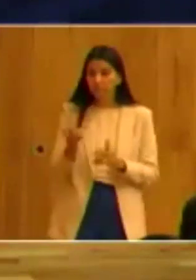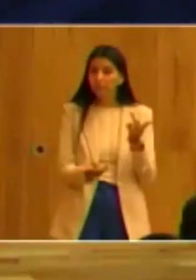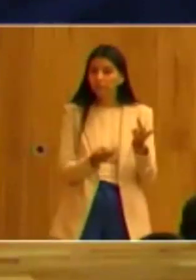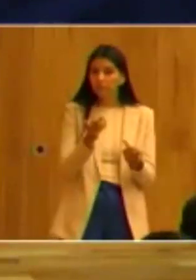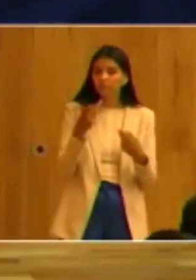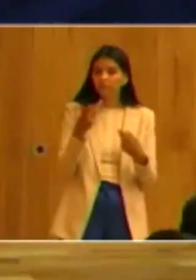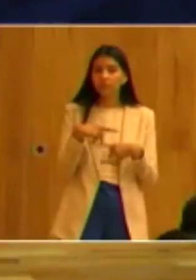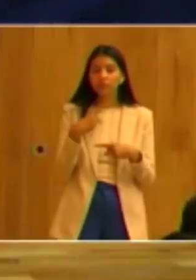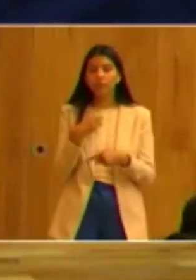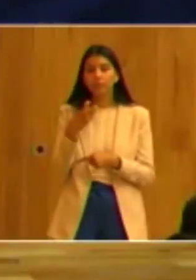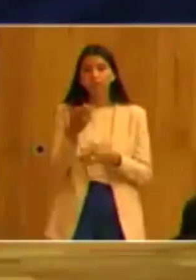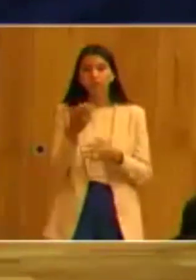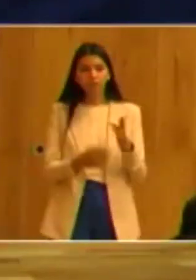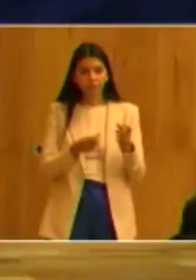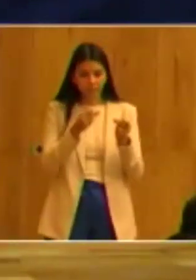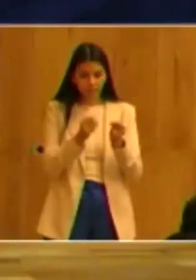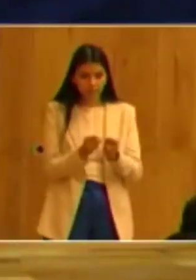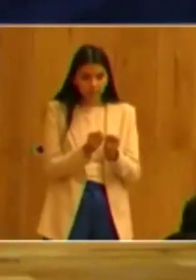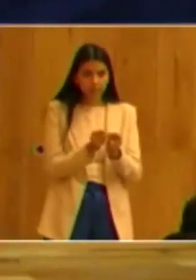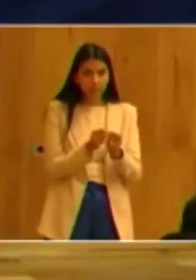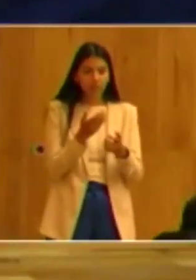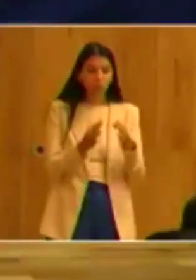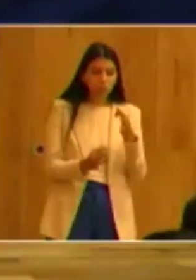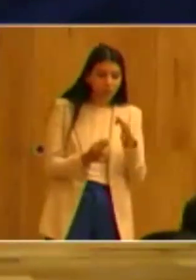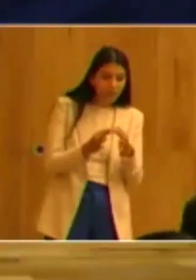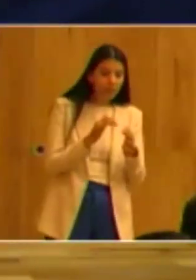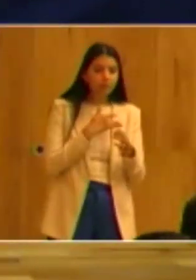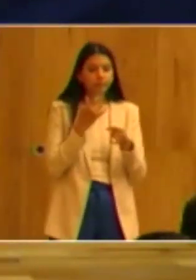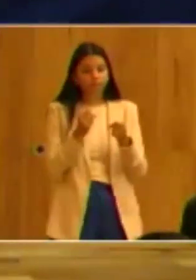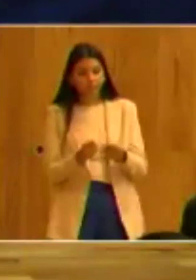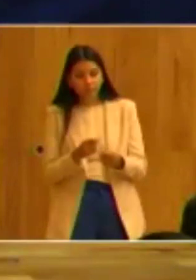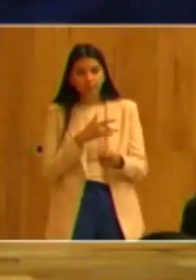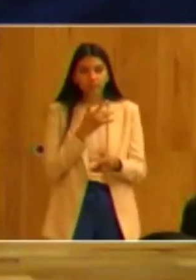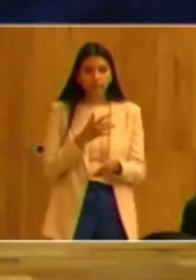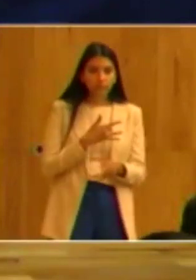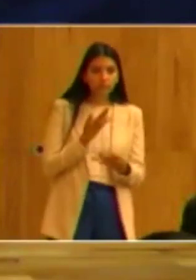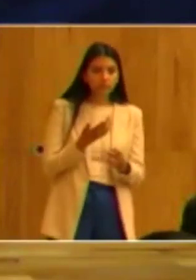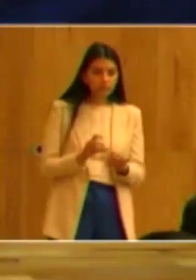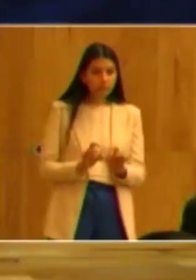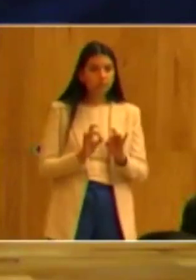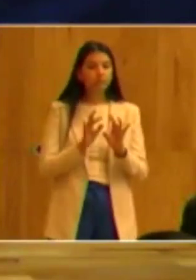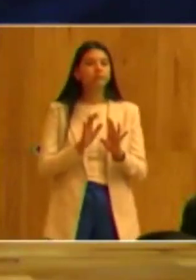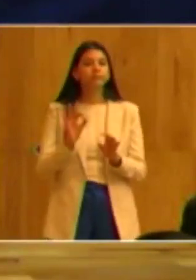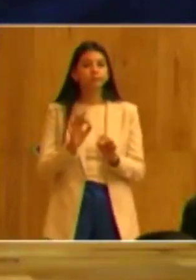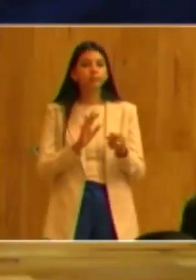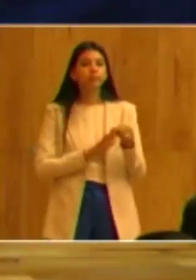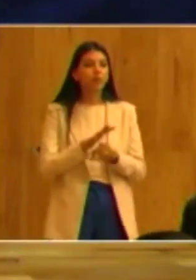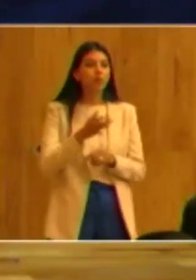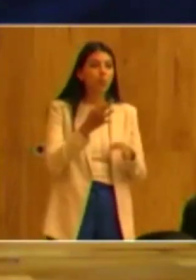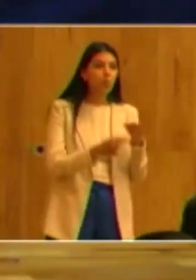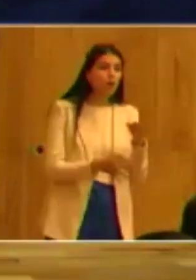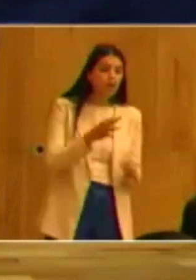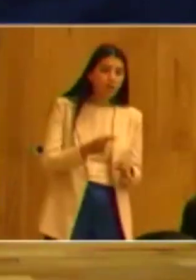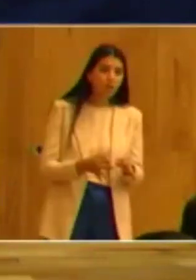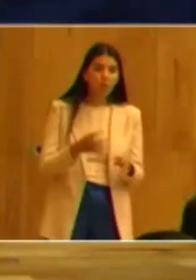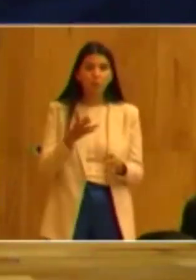partes esa falta de seguridad jurídica, esa sentir que están expensas de a qué juez les va a tocar su asunto